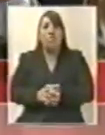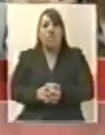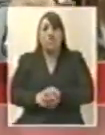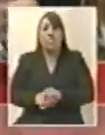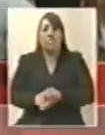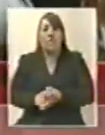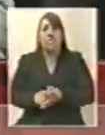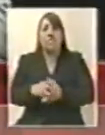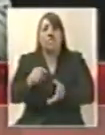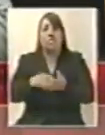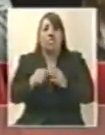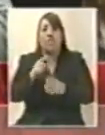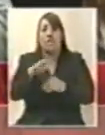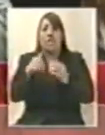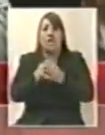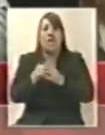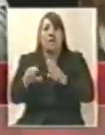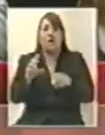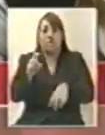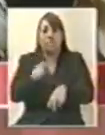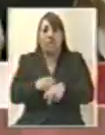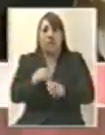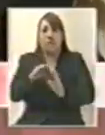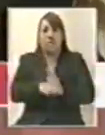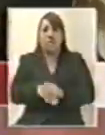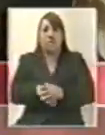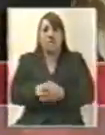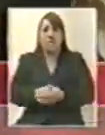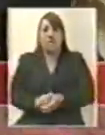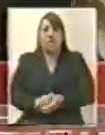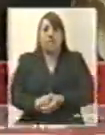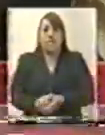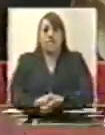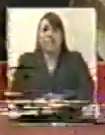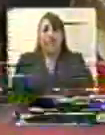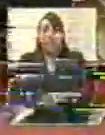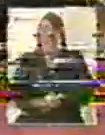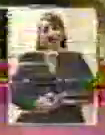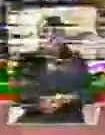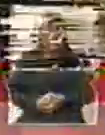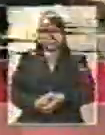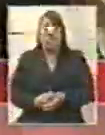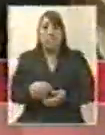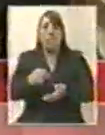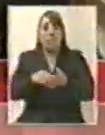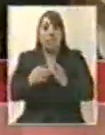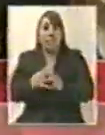poco, a través también de ajustes electorales, ajustes de reglas.